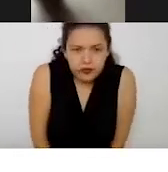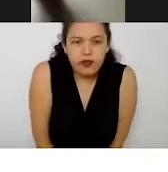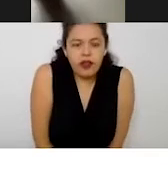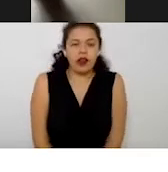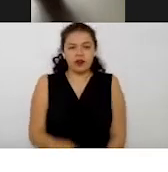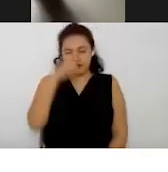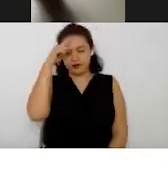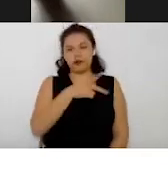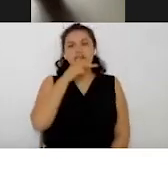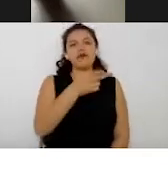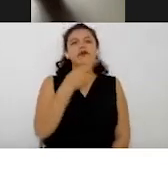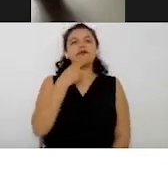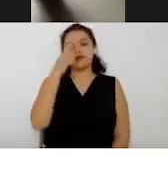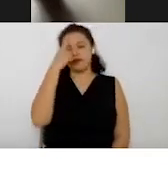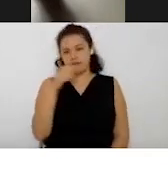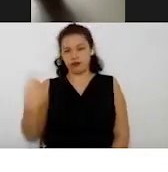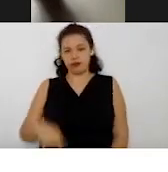esta mnemotecnia?